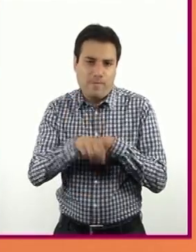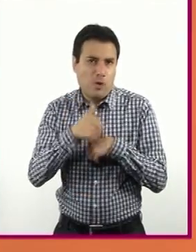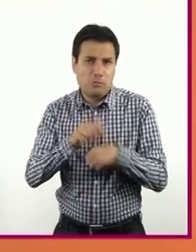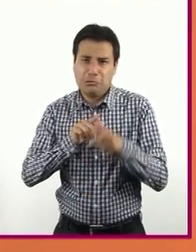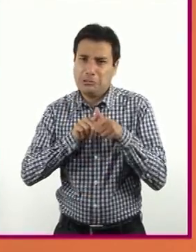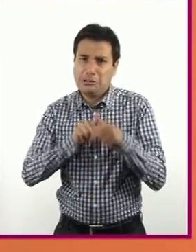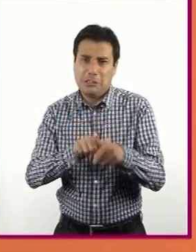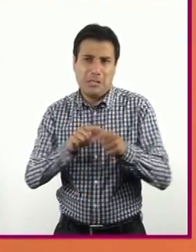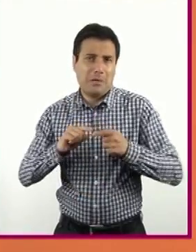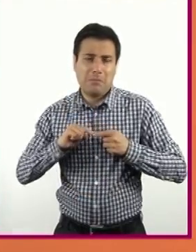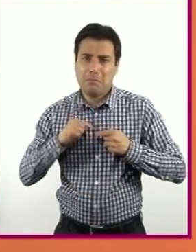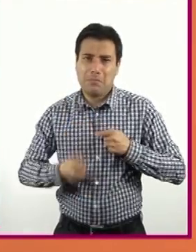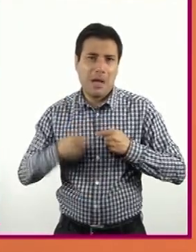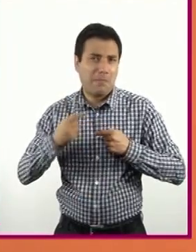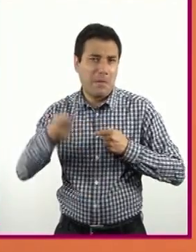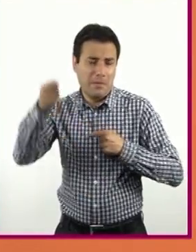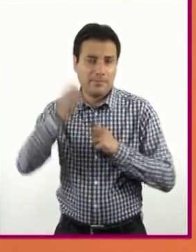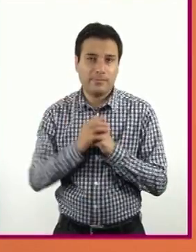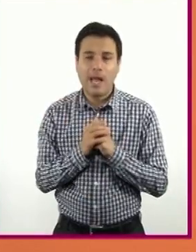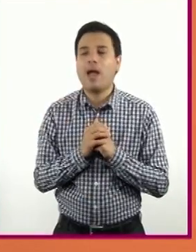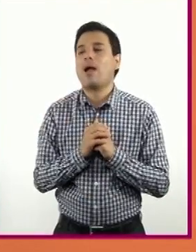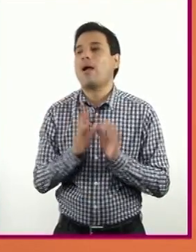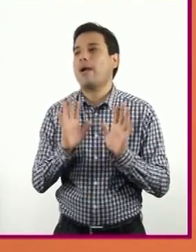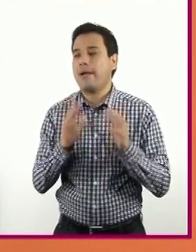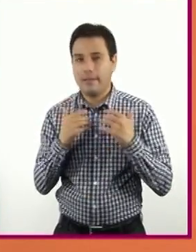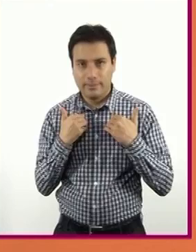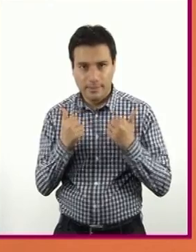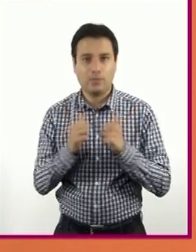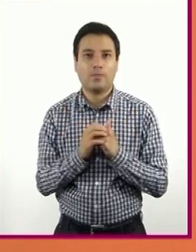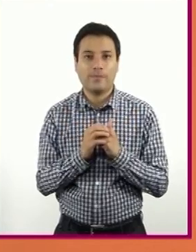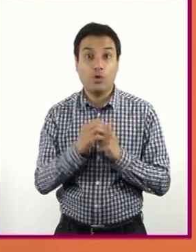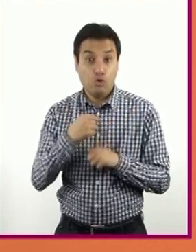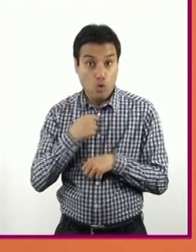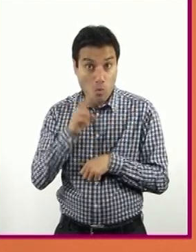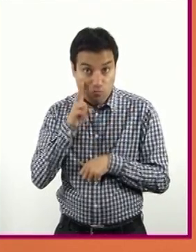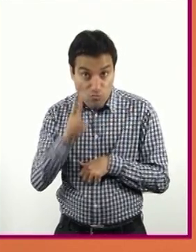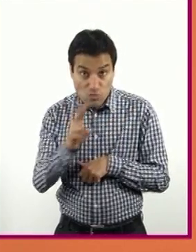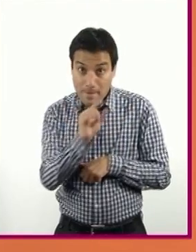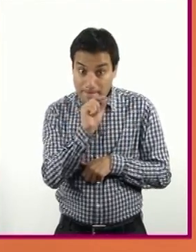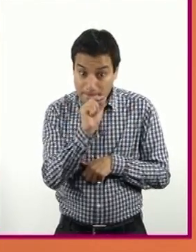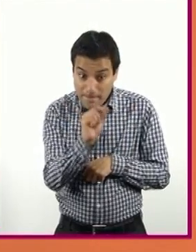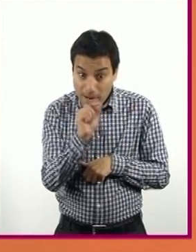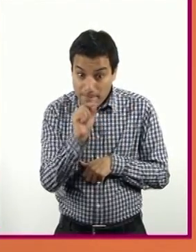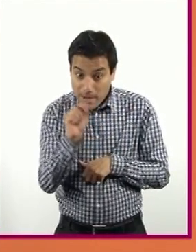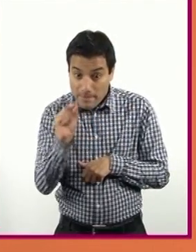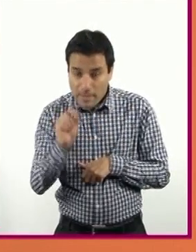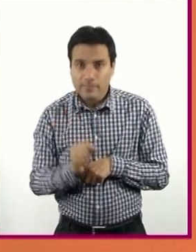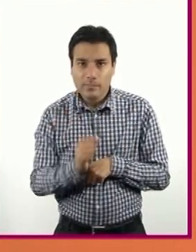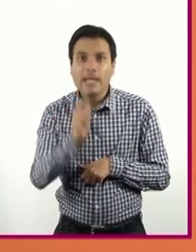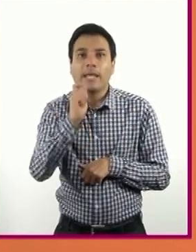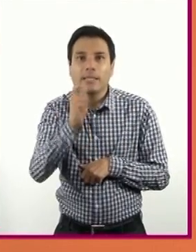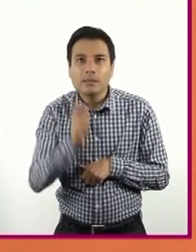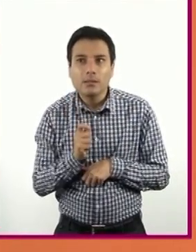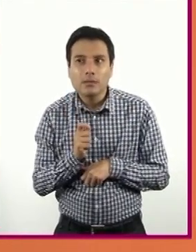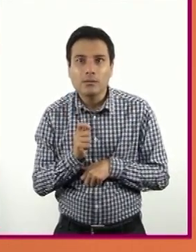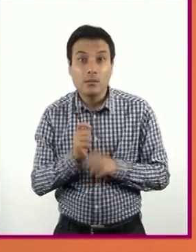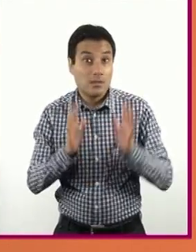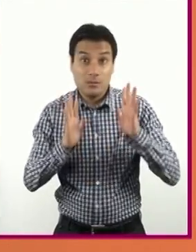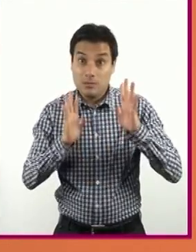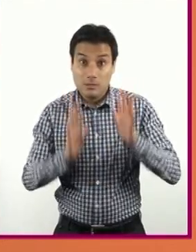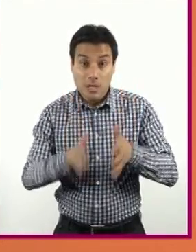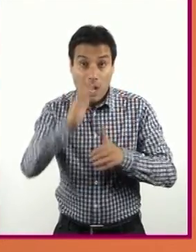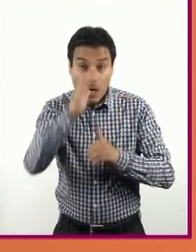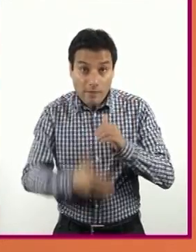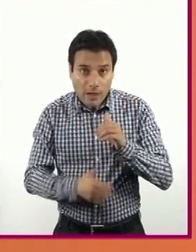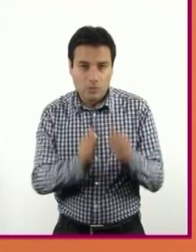continúa. Es decir, que cuando se encuentran puntos suspensivos, ¿los términos de una sucesión no se limitan solo a los que